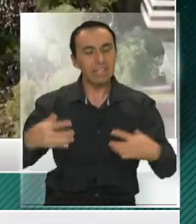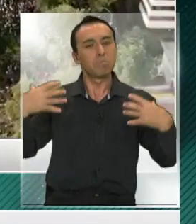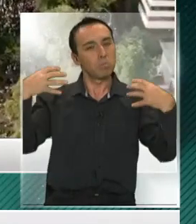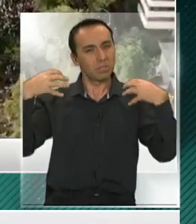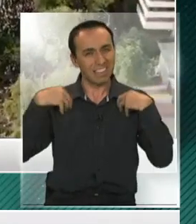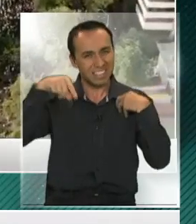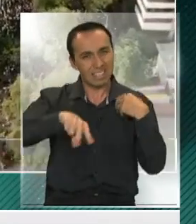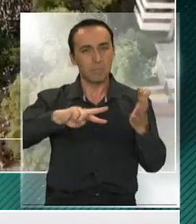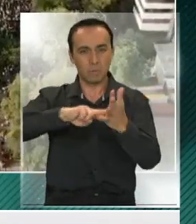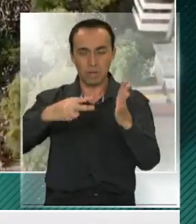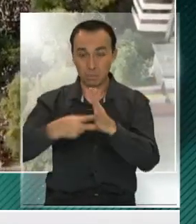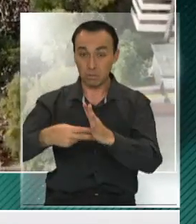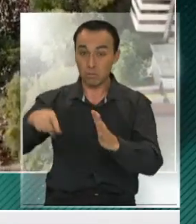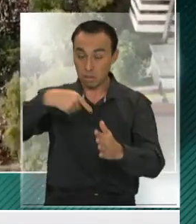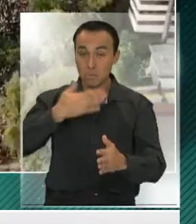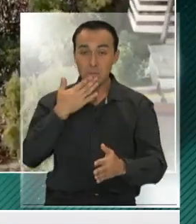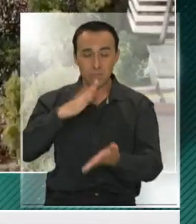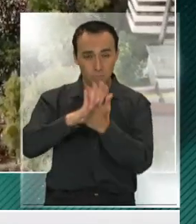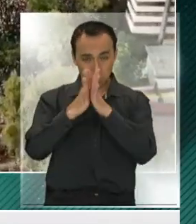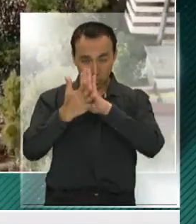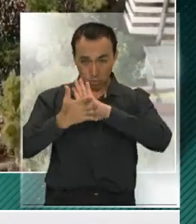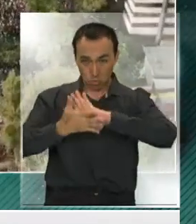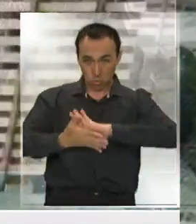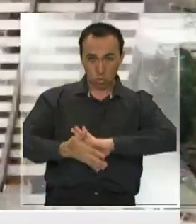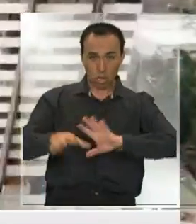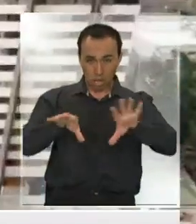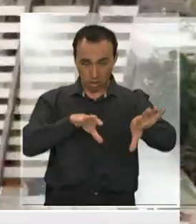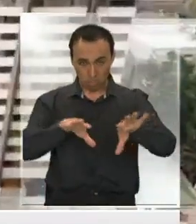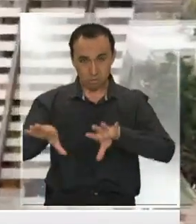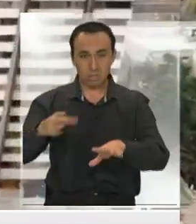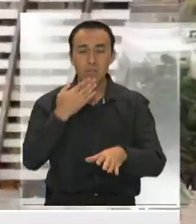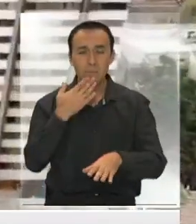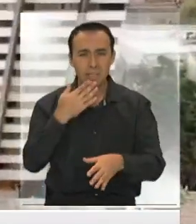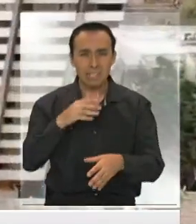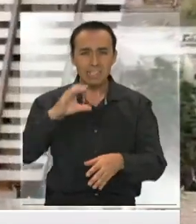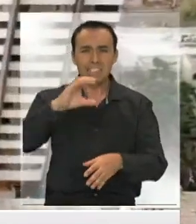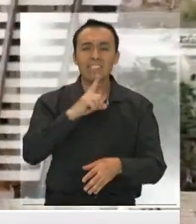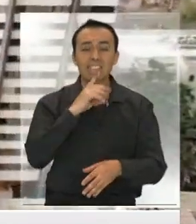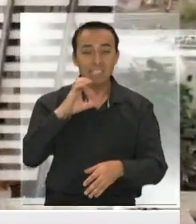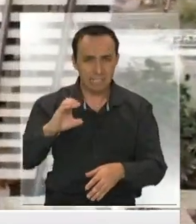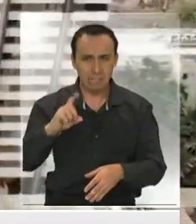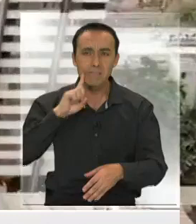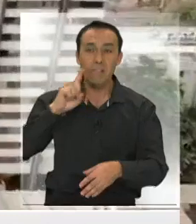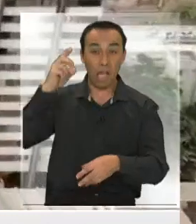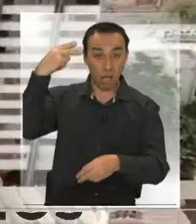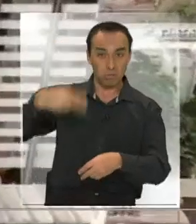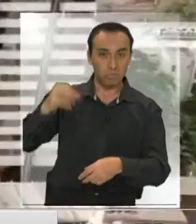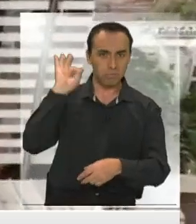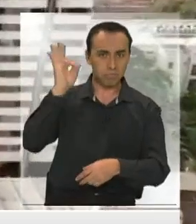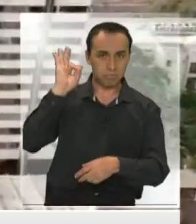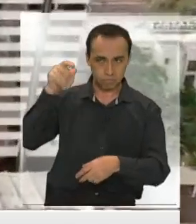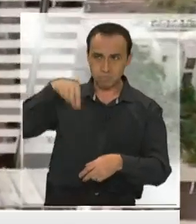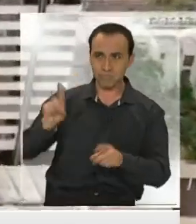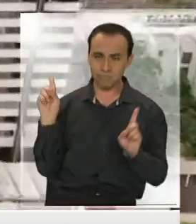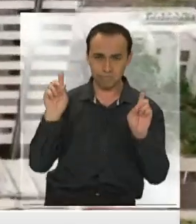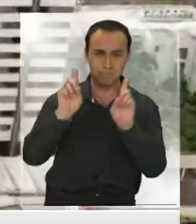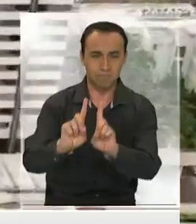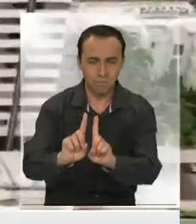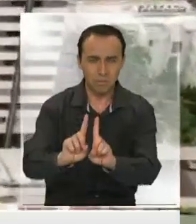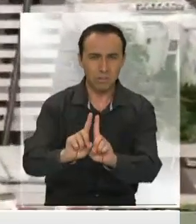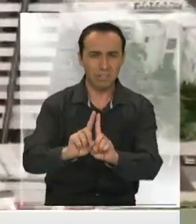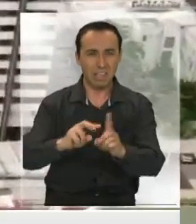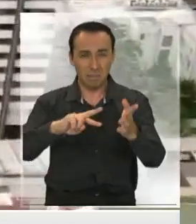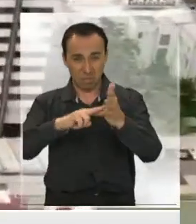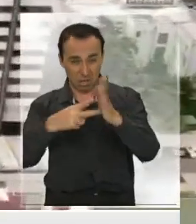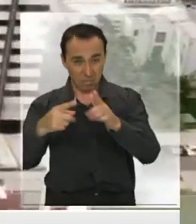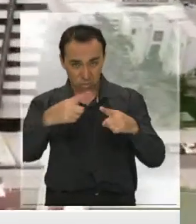la presencia de los titulares, además de cada rama de la producción y el comercio, la CPC sostuvo una reunión esta mañana en la que abordaron la crisis social y estas